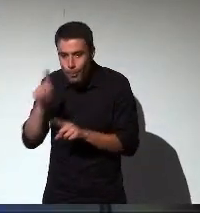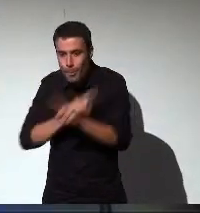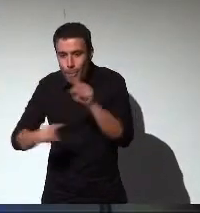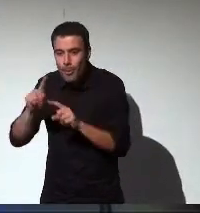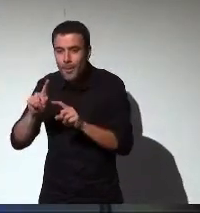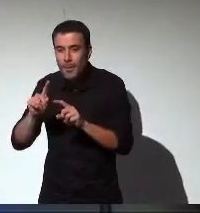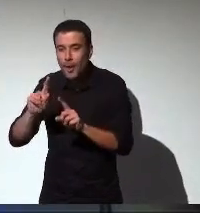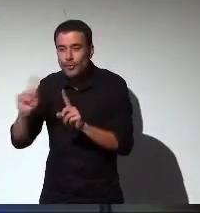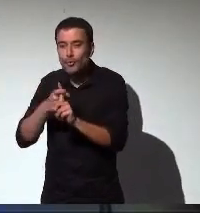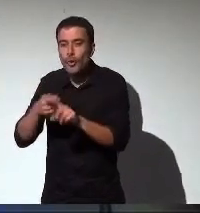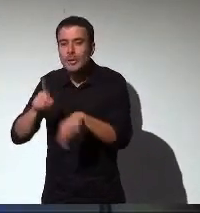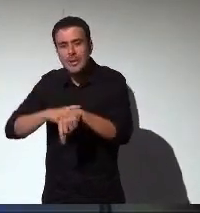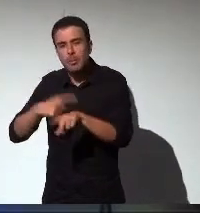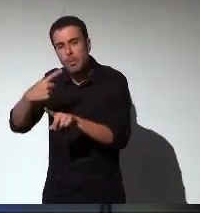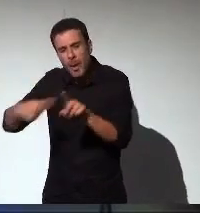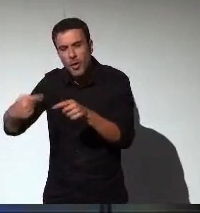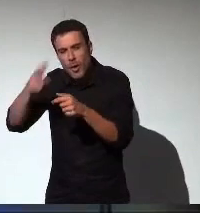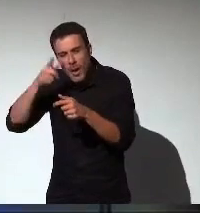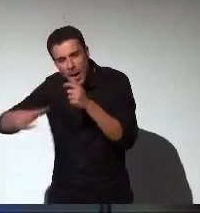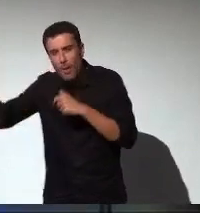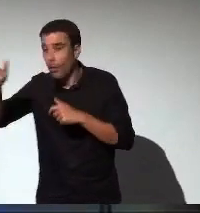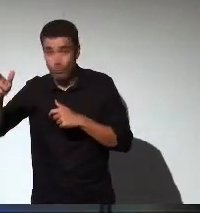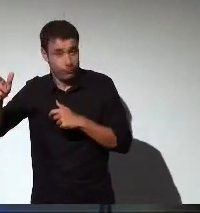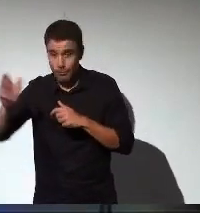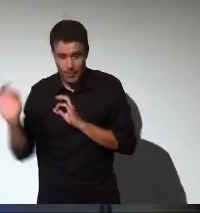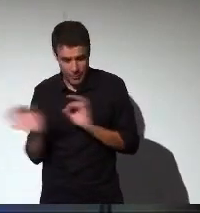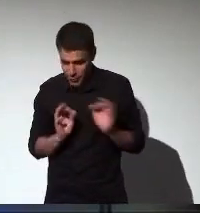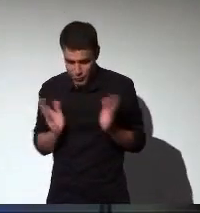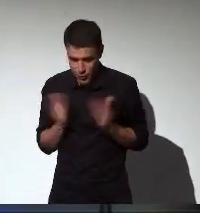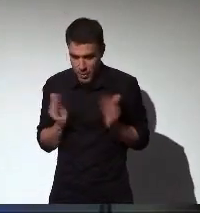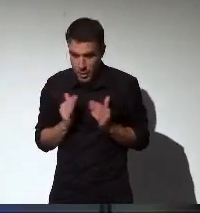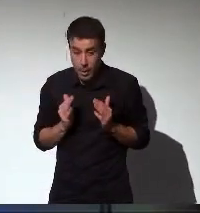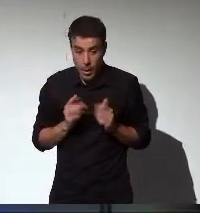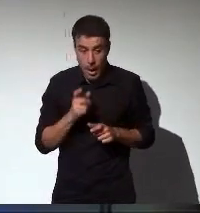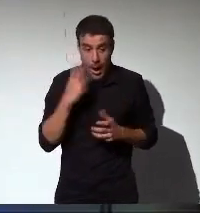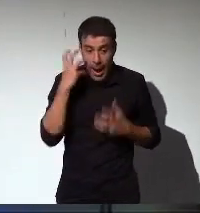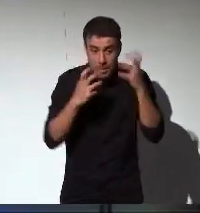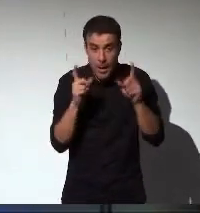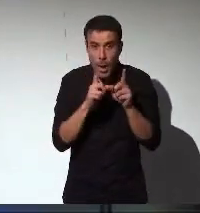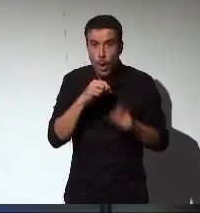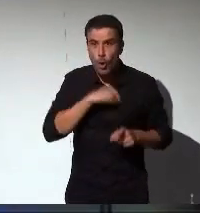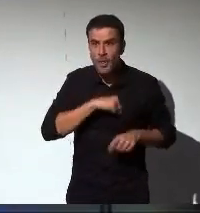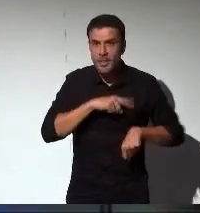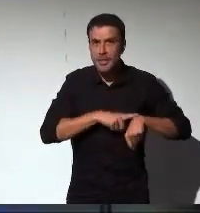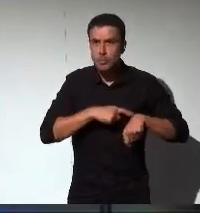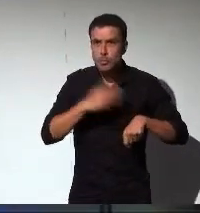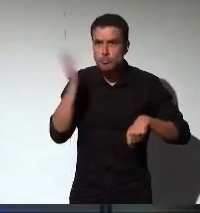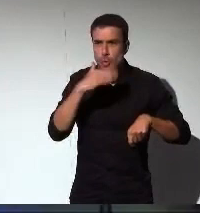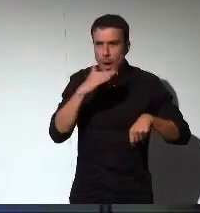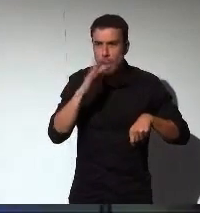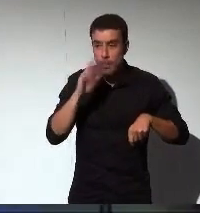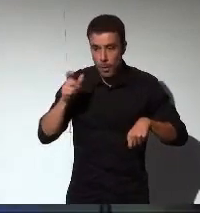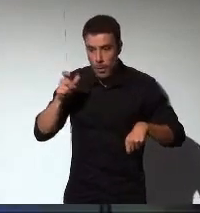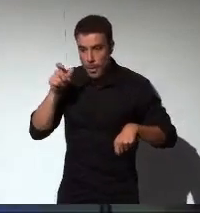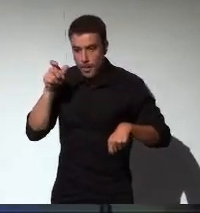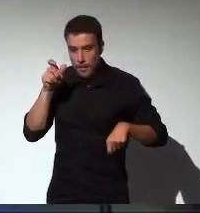medio, largo plazo. Los animales que no tienen conciencia de tiempo, el ser humano,